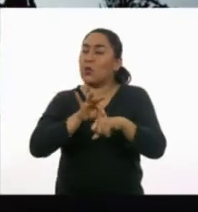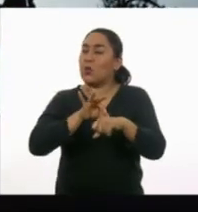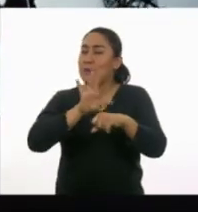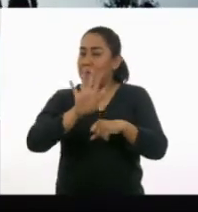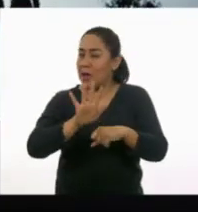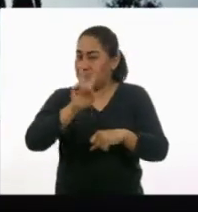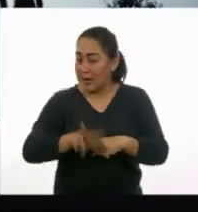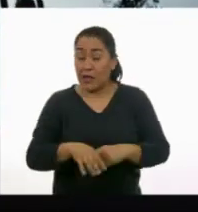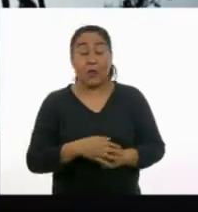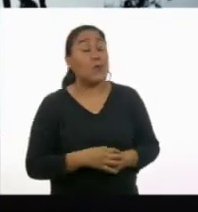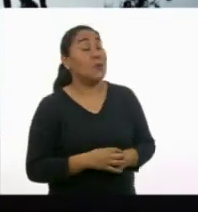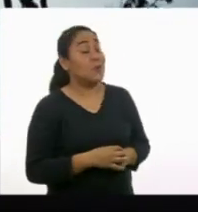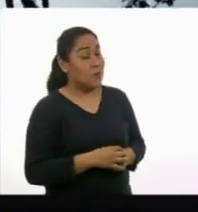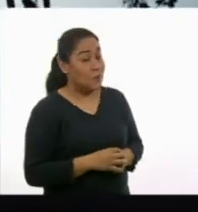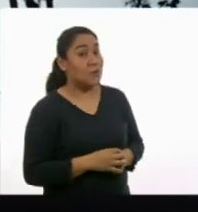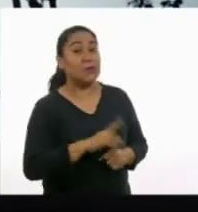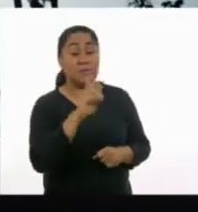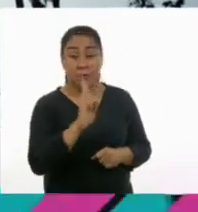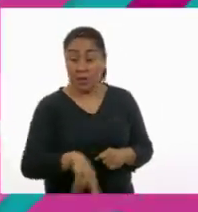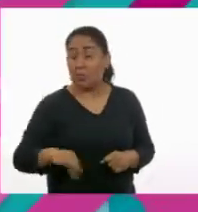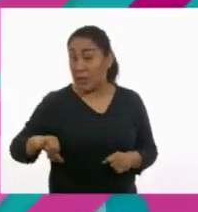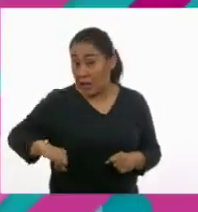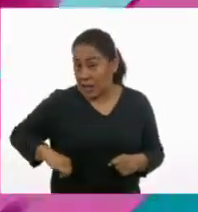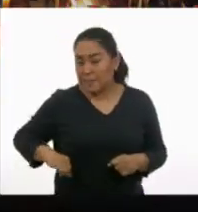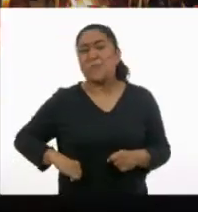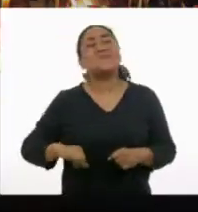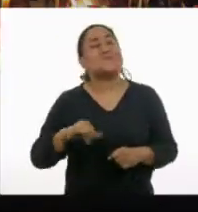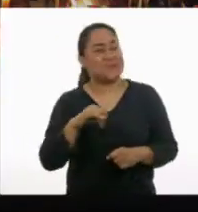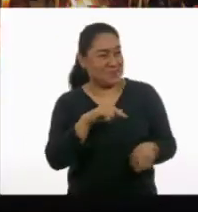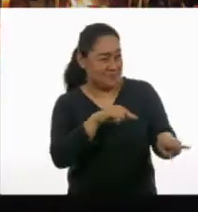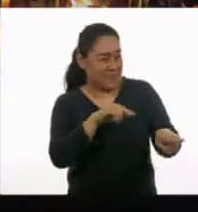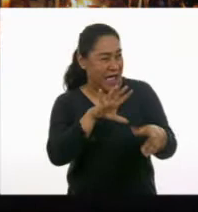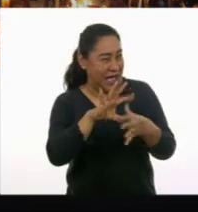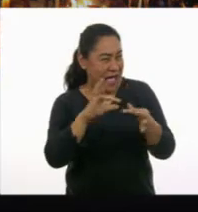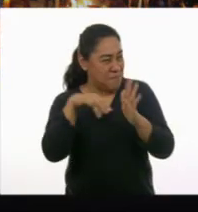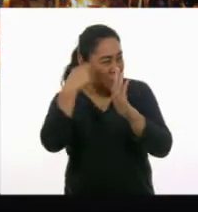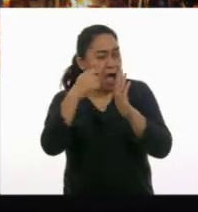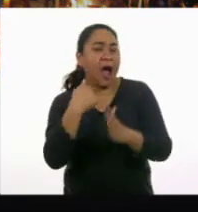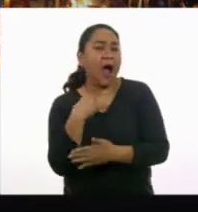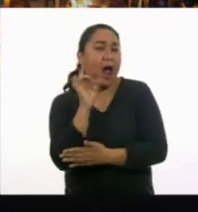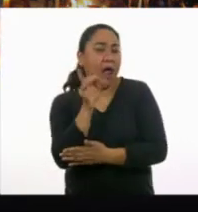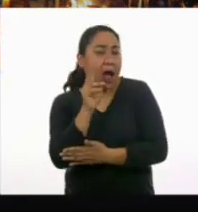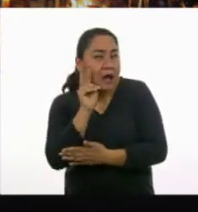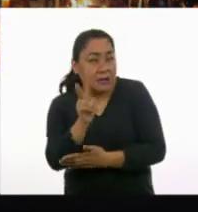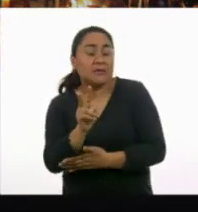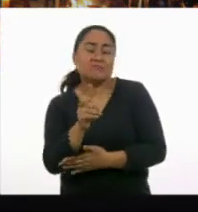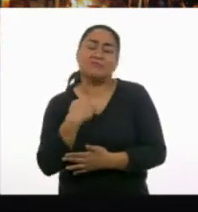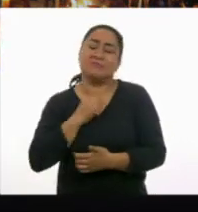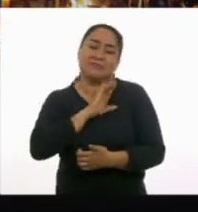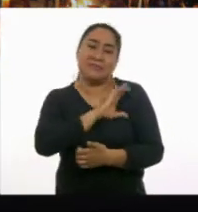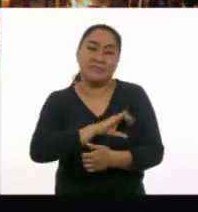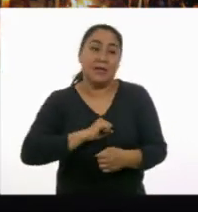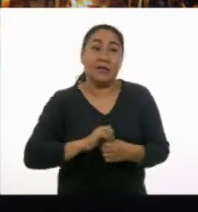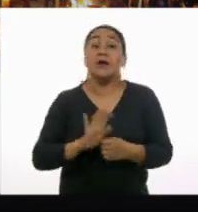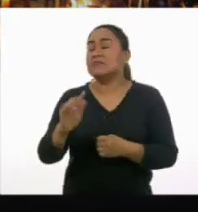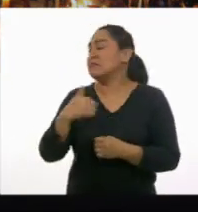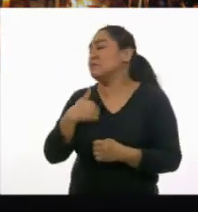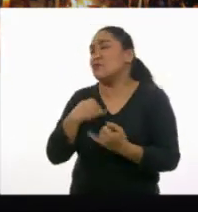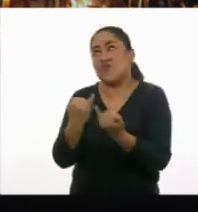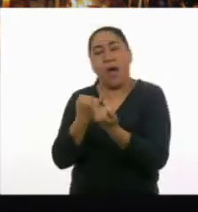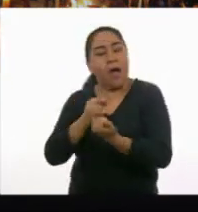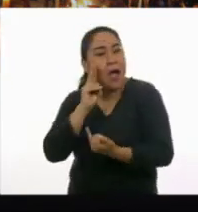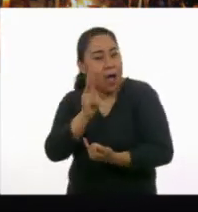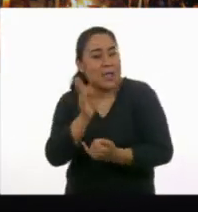Muy bien. Muy bien, qué interesante. ¿Sí? Sí. Yo ya fui a ver algunas de esas películas. Ah, me encantaron. No, ay, yo también. Pero mira, vamos